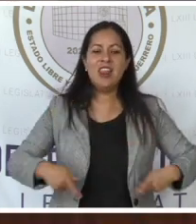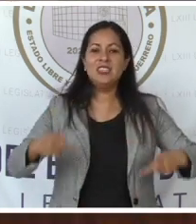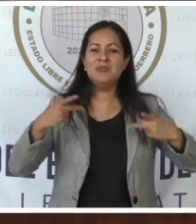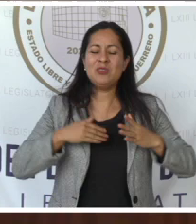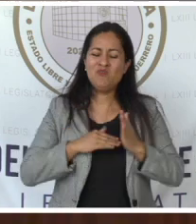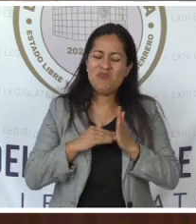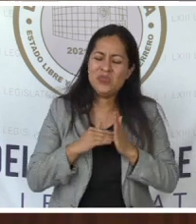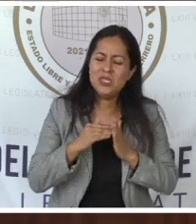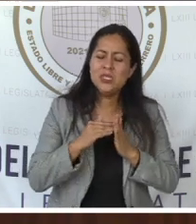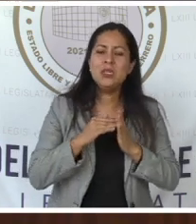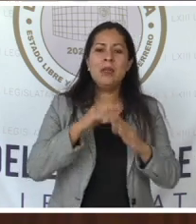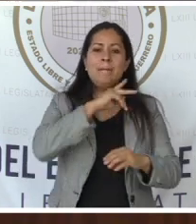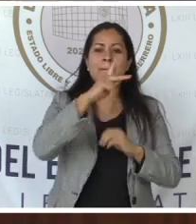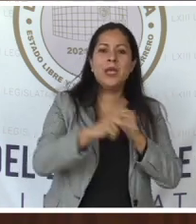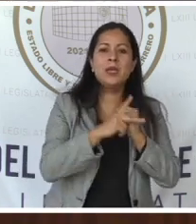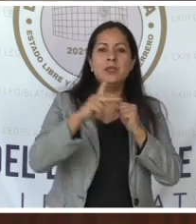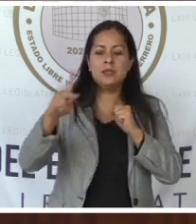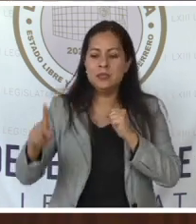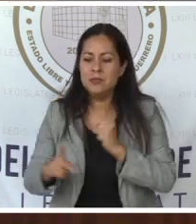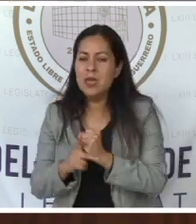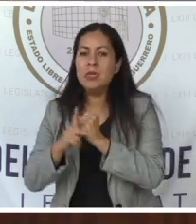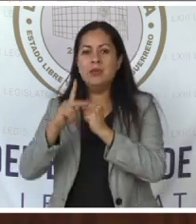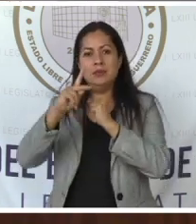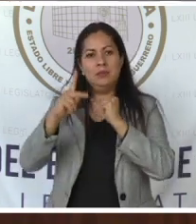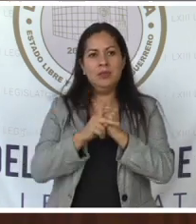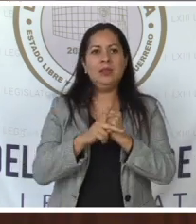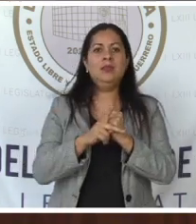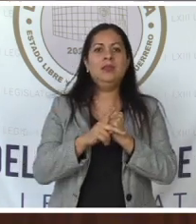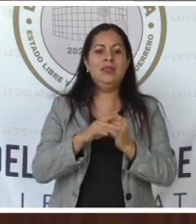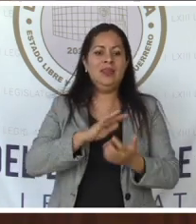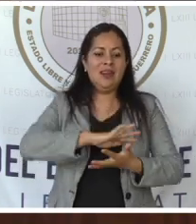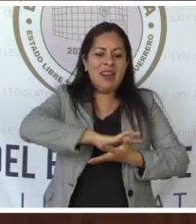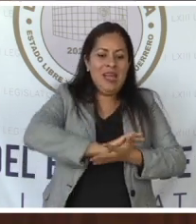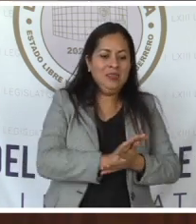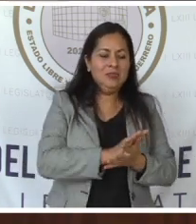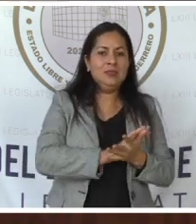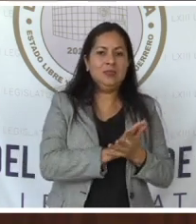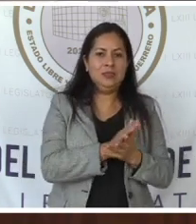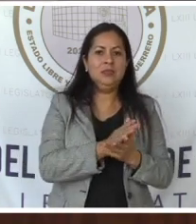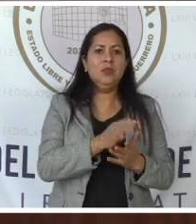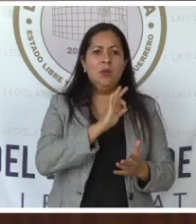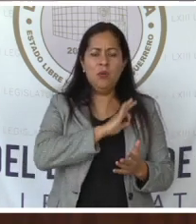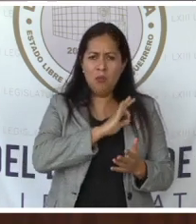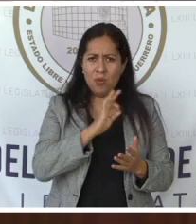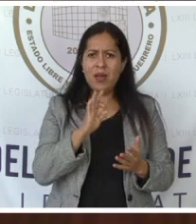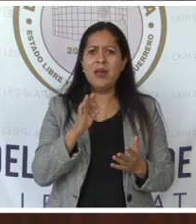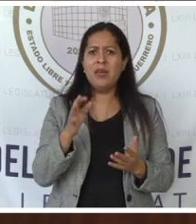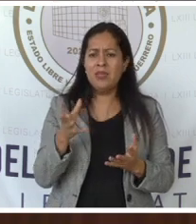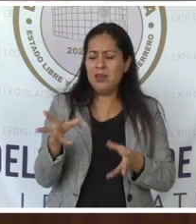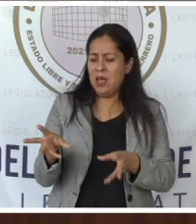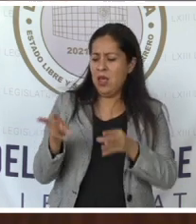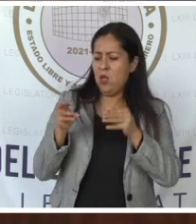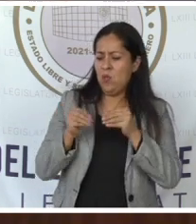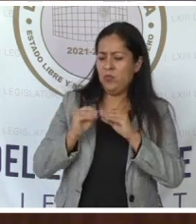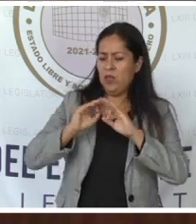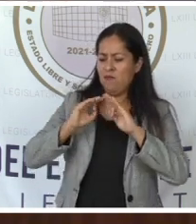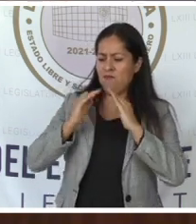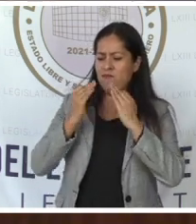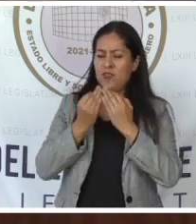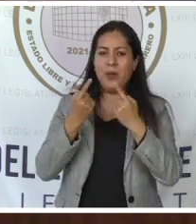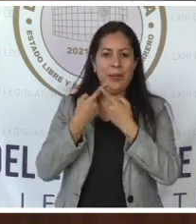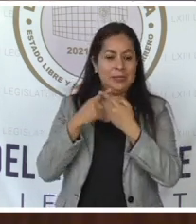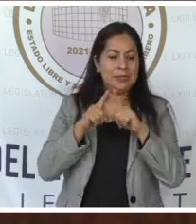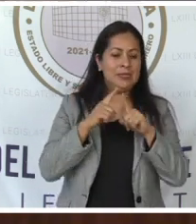los países. El racismo y la intolerancia pueden adoptar diversas formas, desde